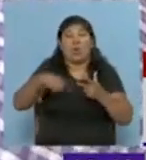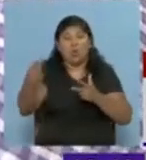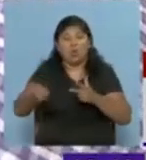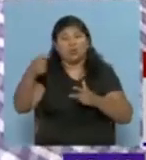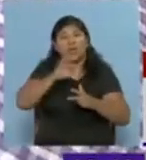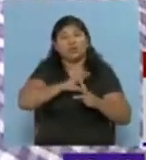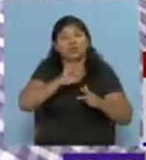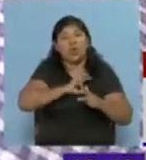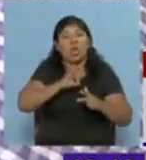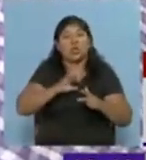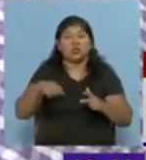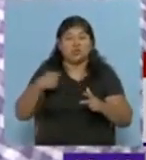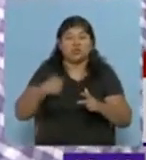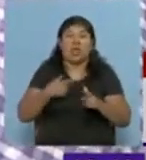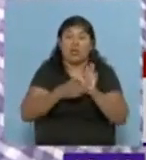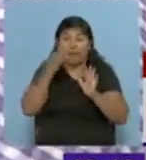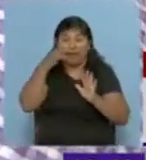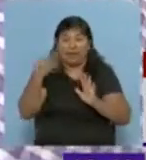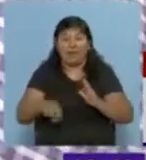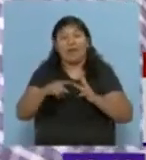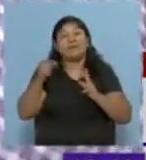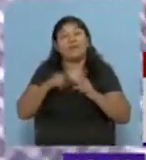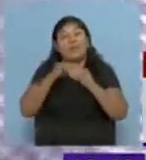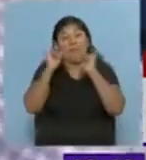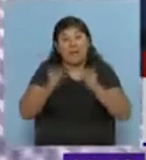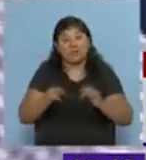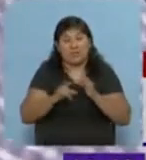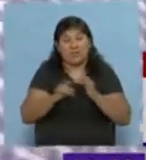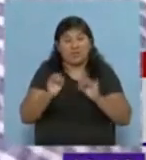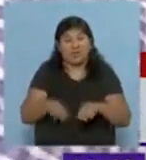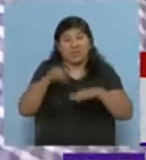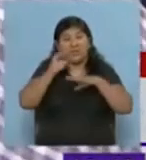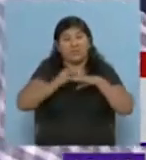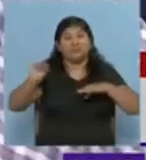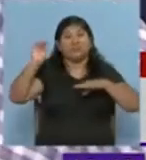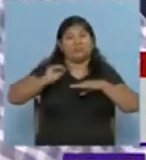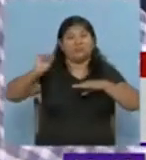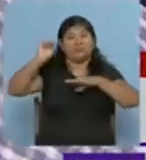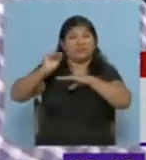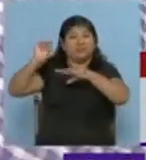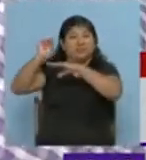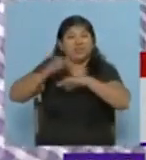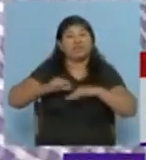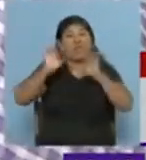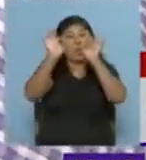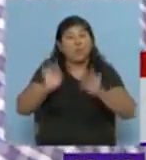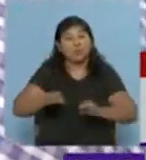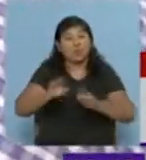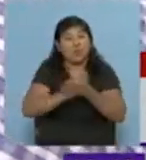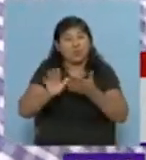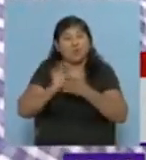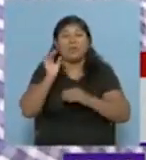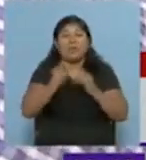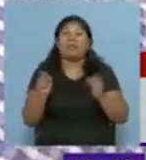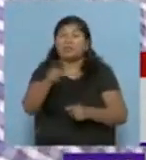del sueldo social garantizado que arranca a partir de marzo. Son un paquete de medidas, ¿no es cierto?, que para